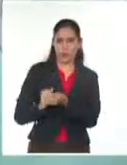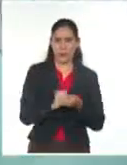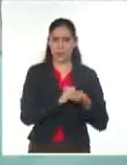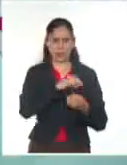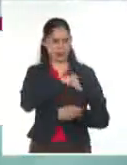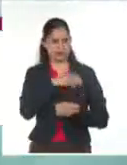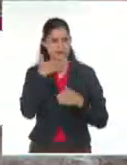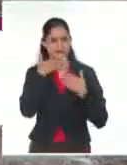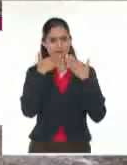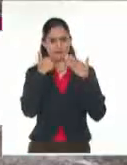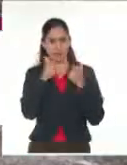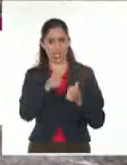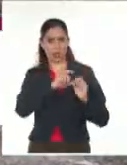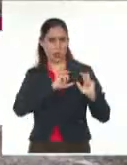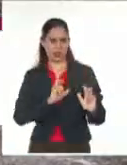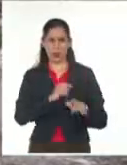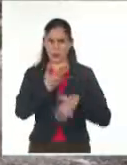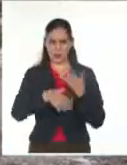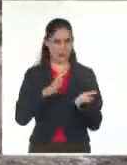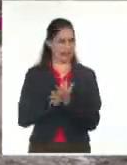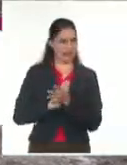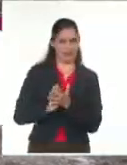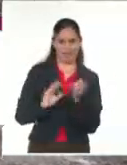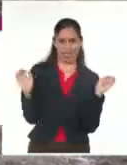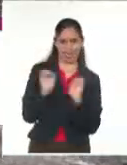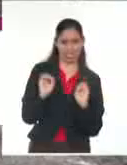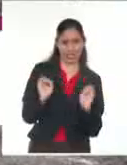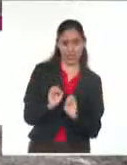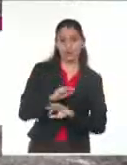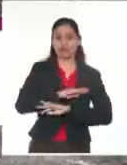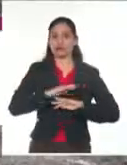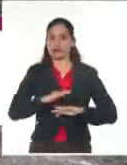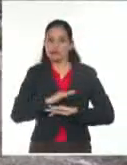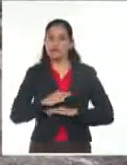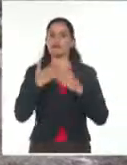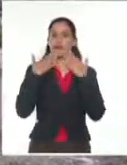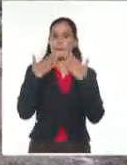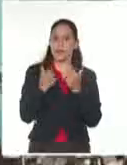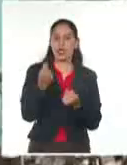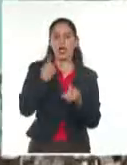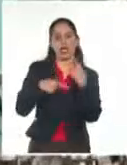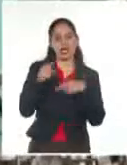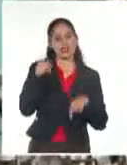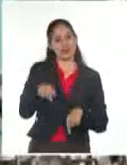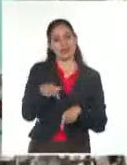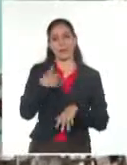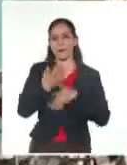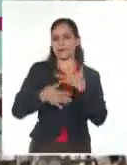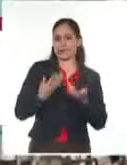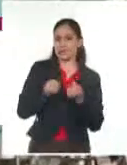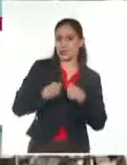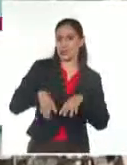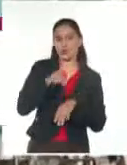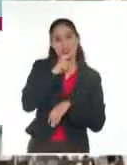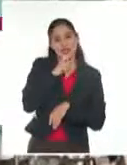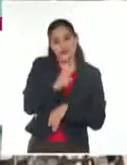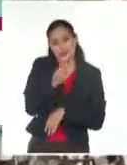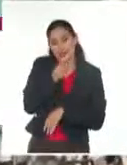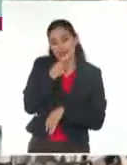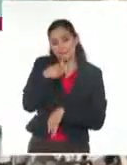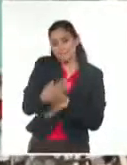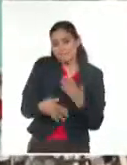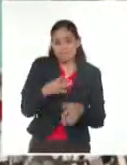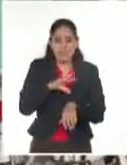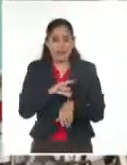de corazón no tengo más nada. Y de prepararnos físicamente para esta etapa de la vida. Y la pasamos muy bien.